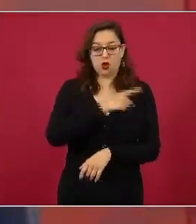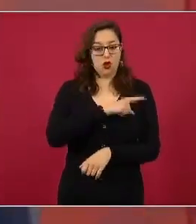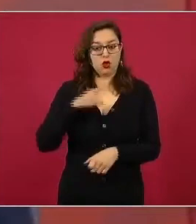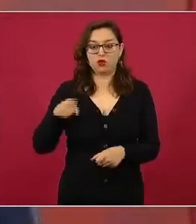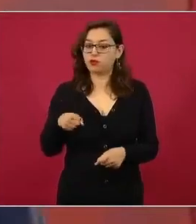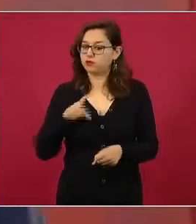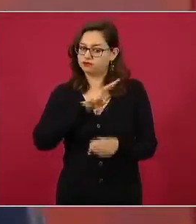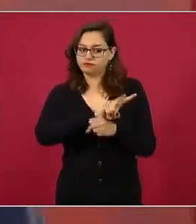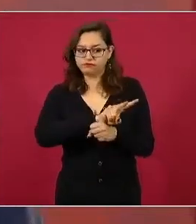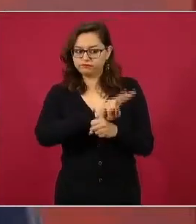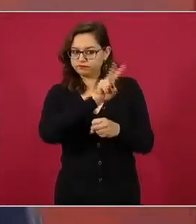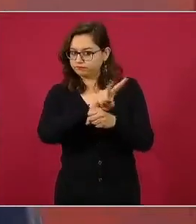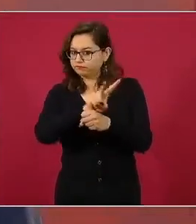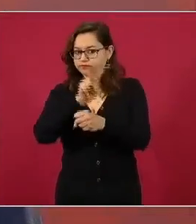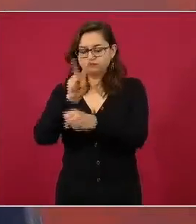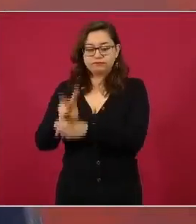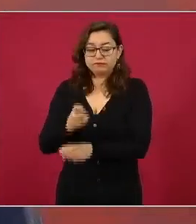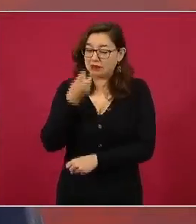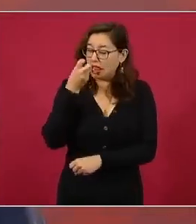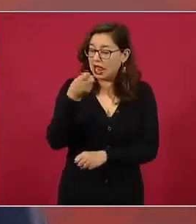Ahí está la clave.